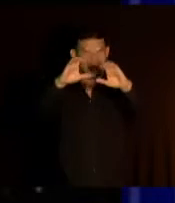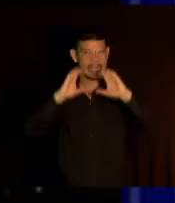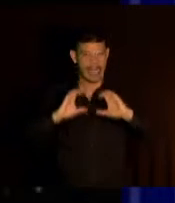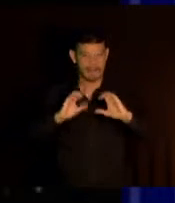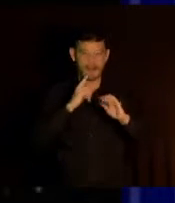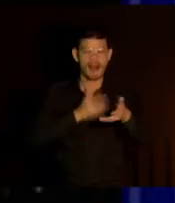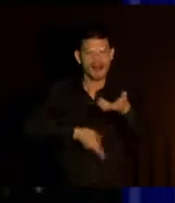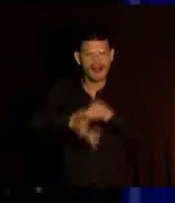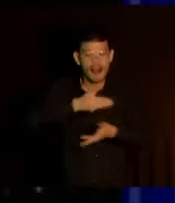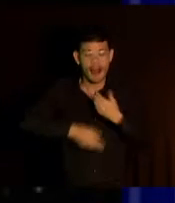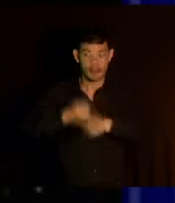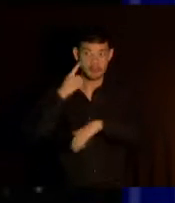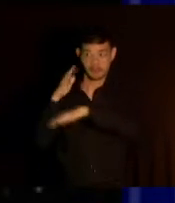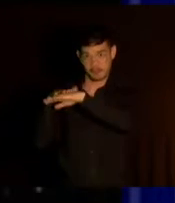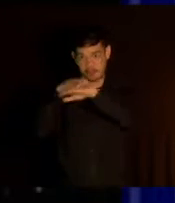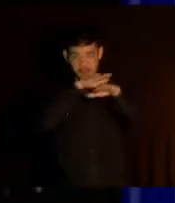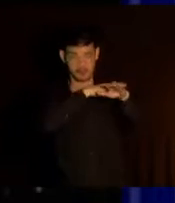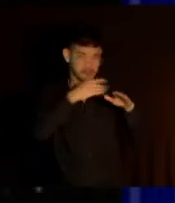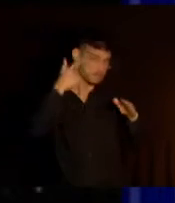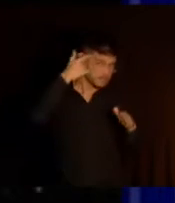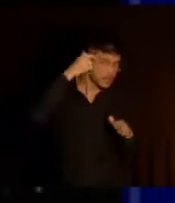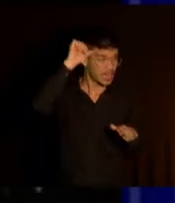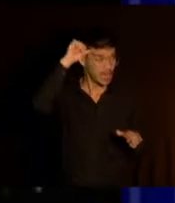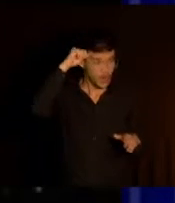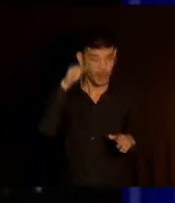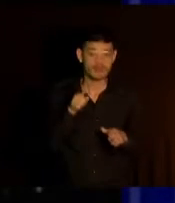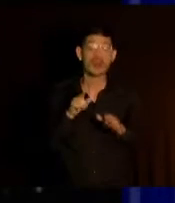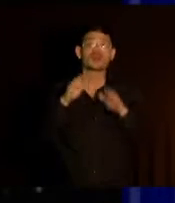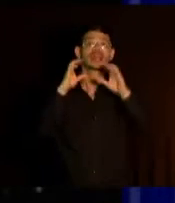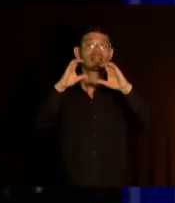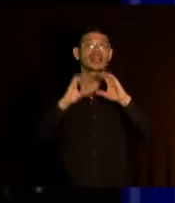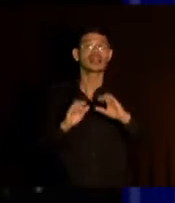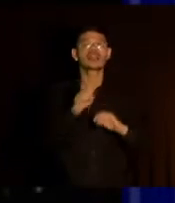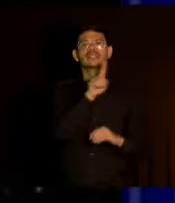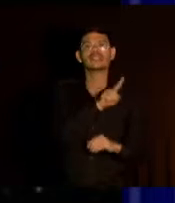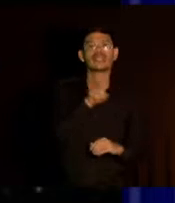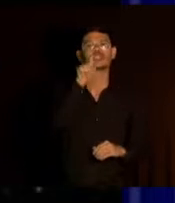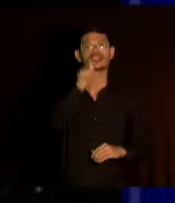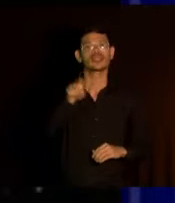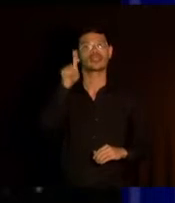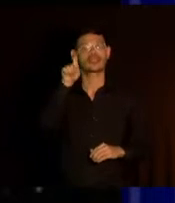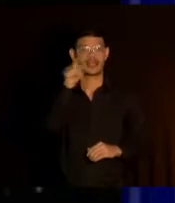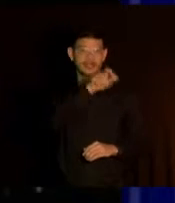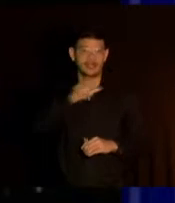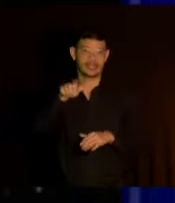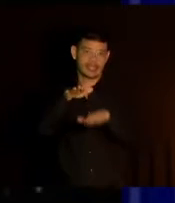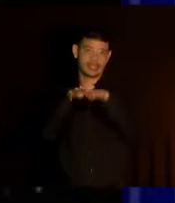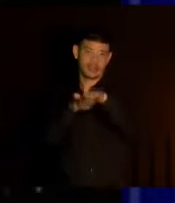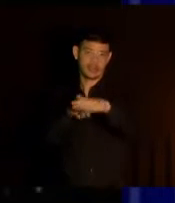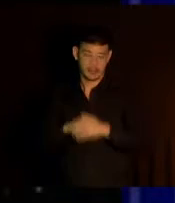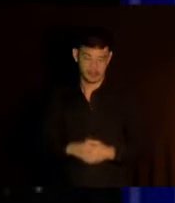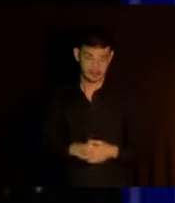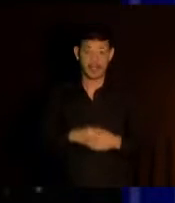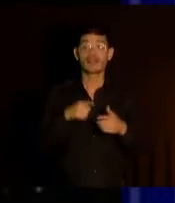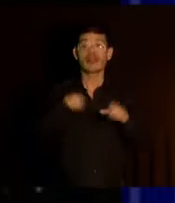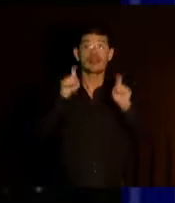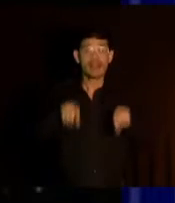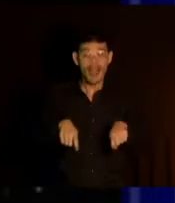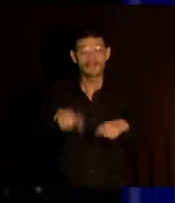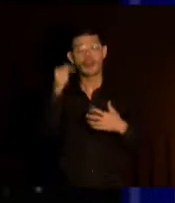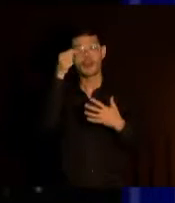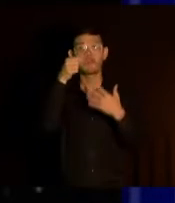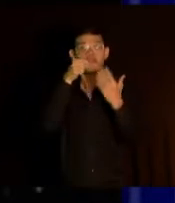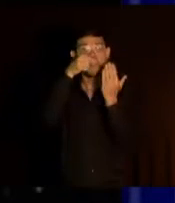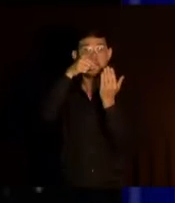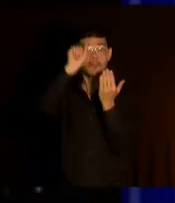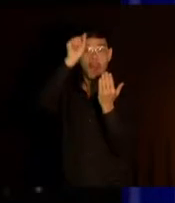plenaria está integrada por 166 representantes, debemos contar con la mayoría. Posteriormente pasa a Comisión Séptima de